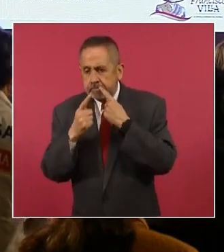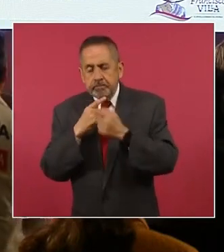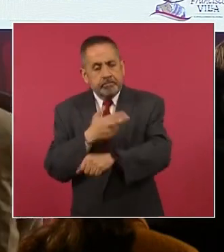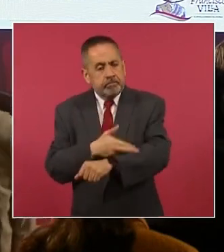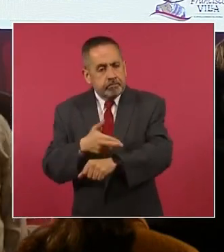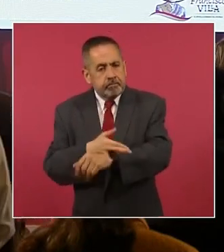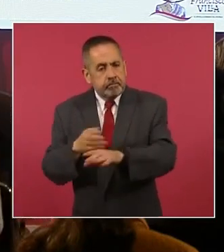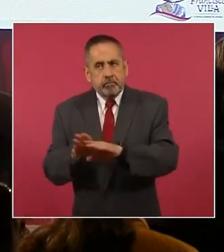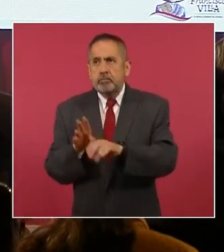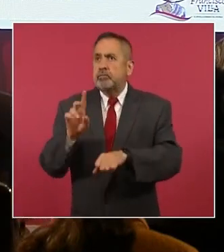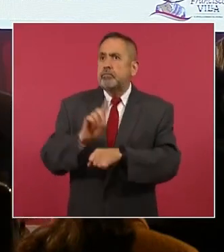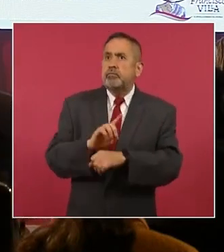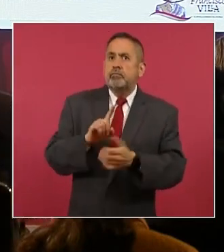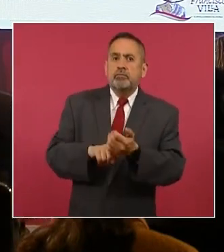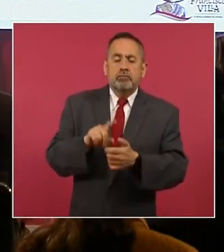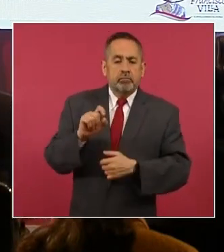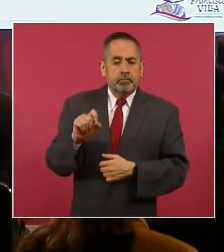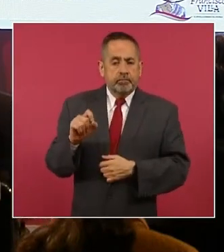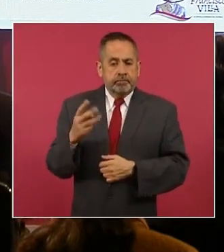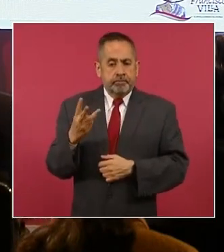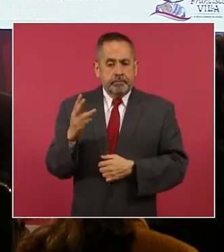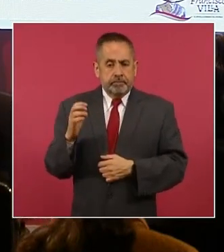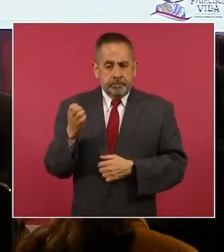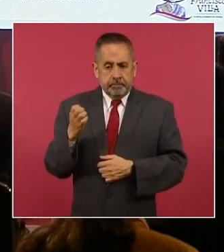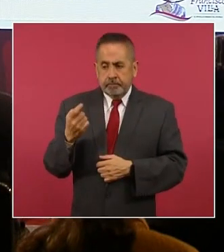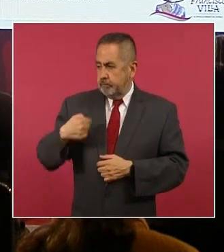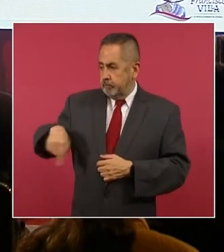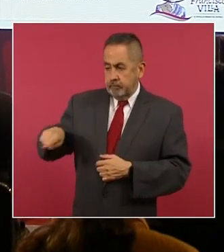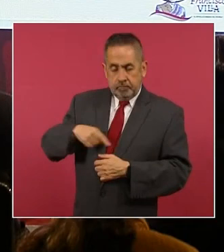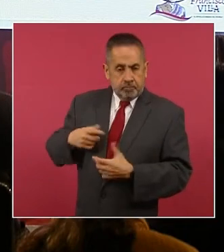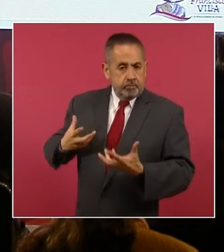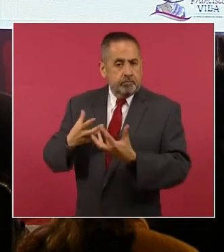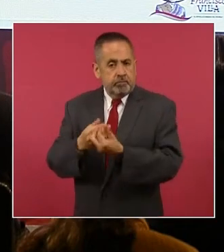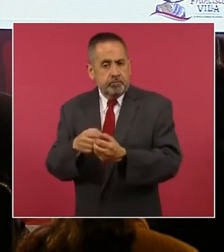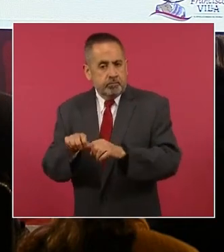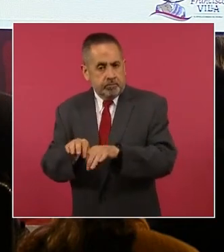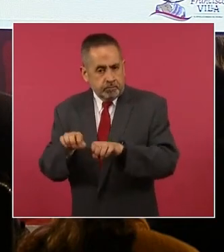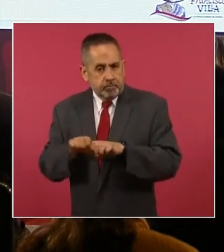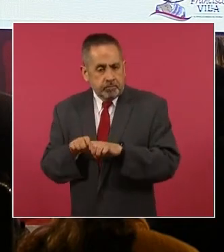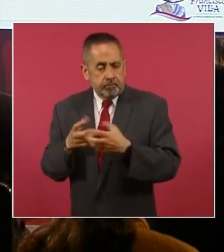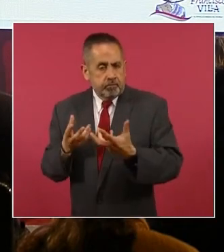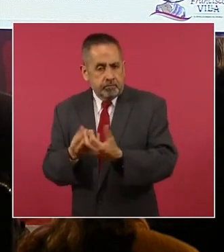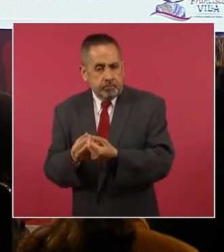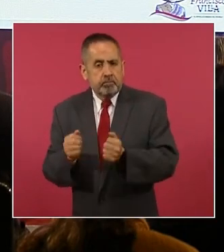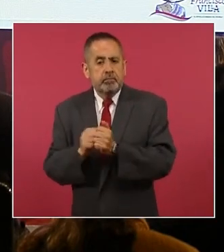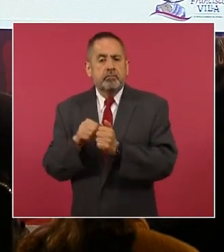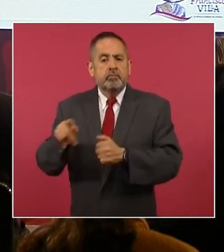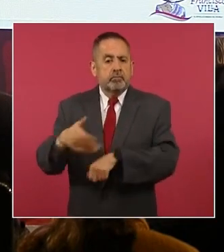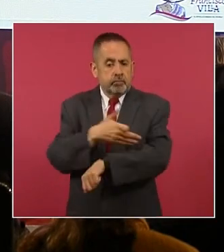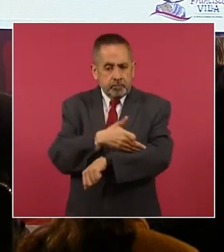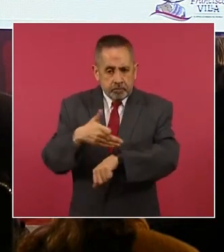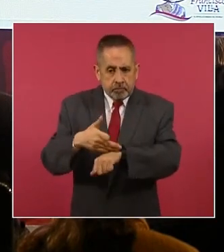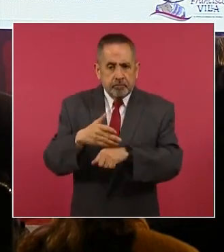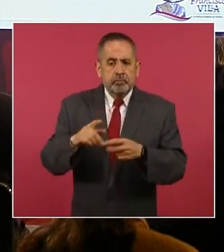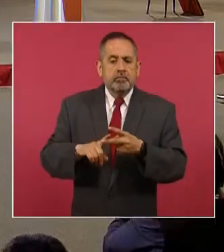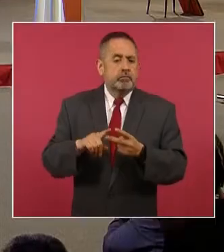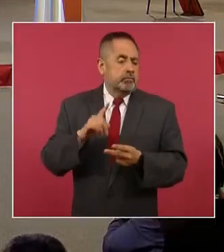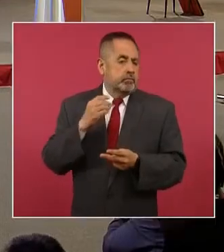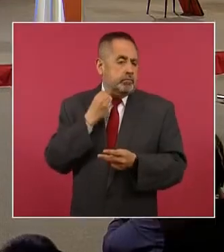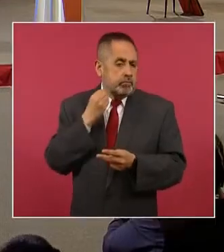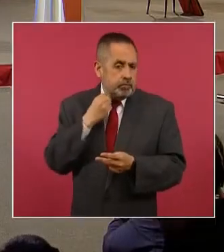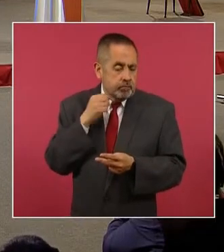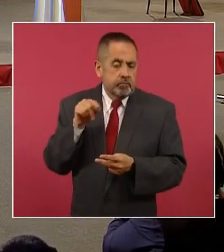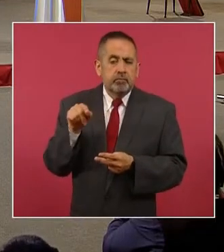el día 23 de enero. Ahí la familia, el abogado